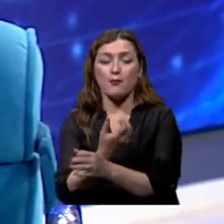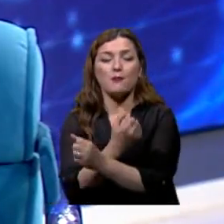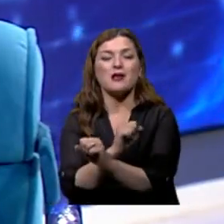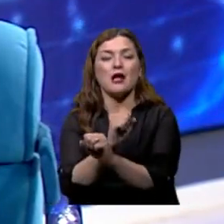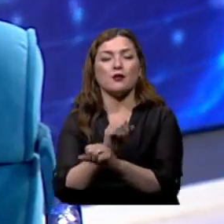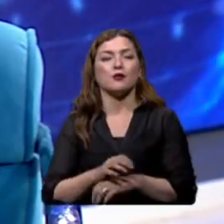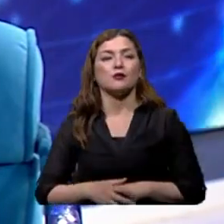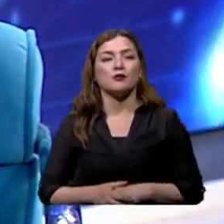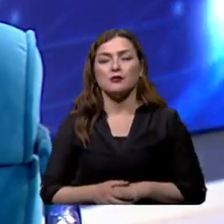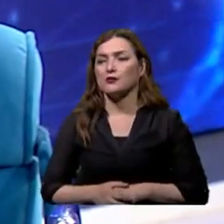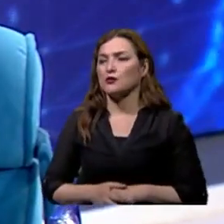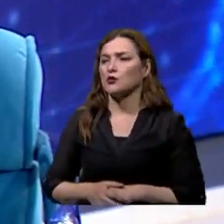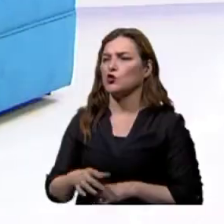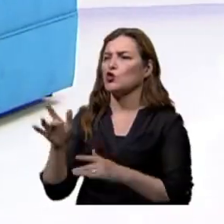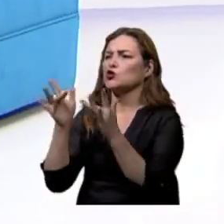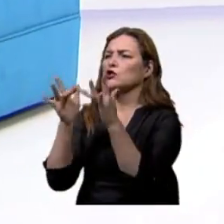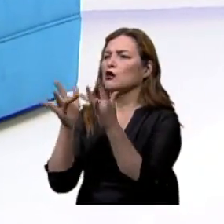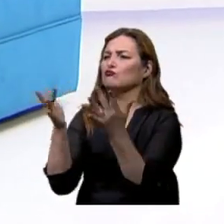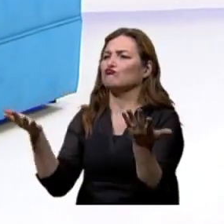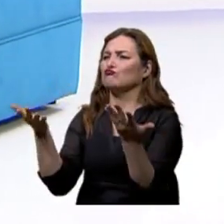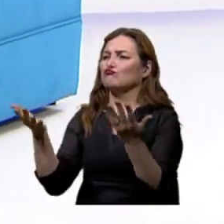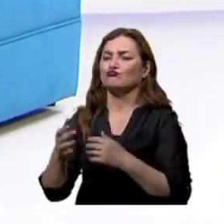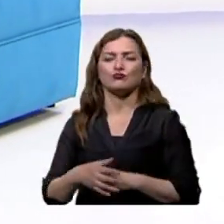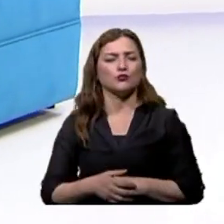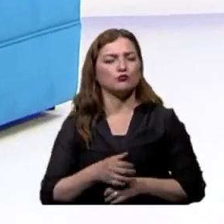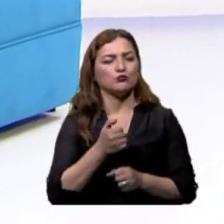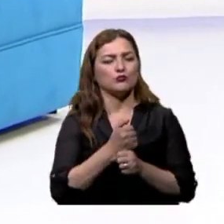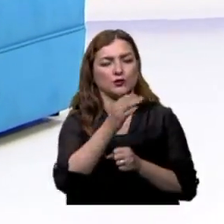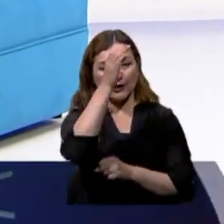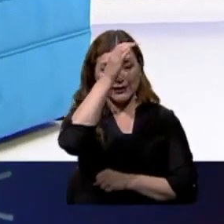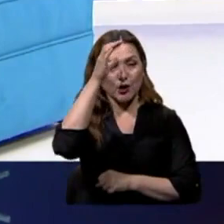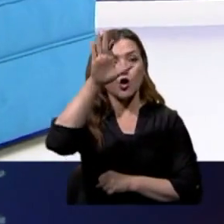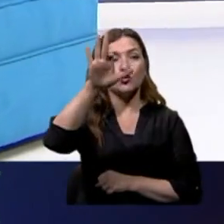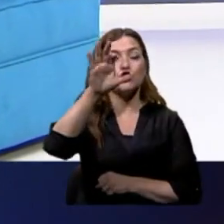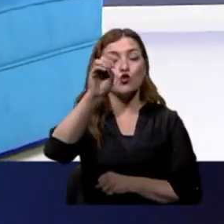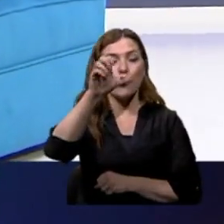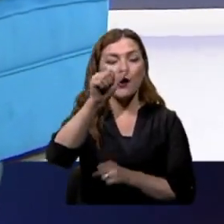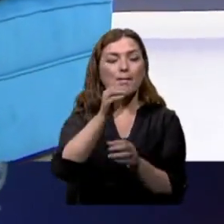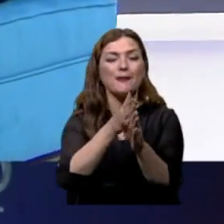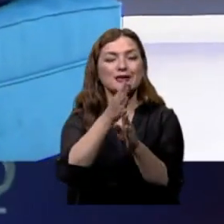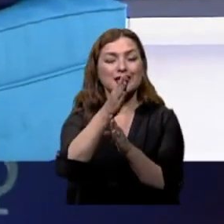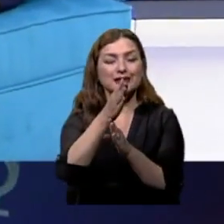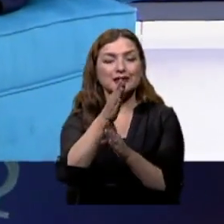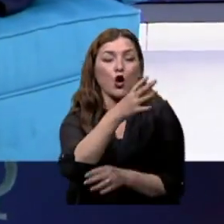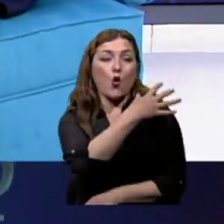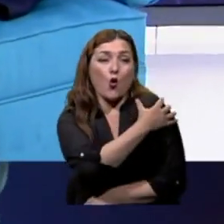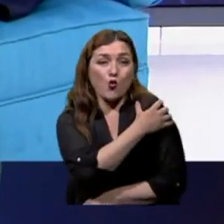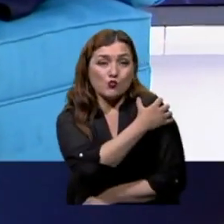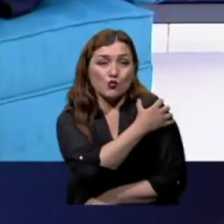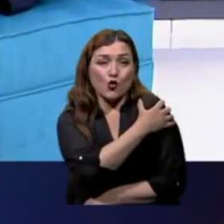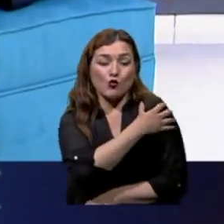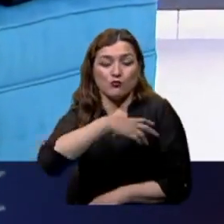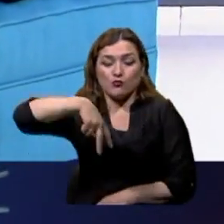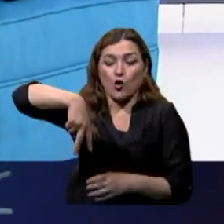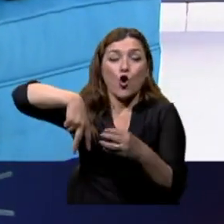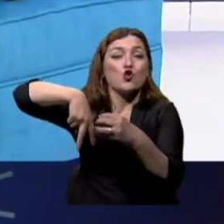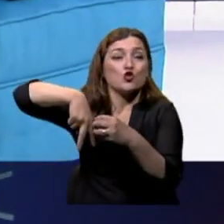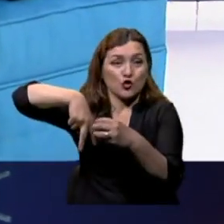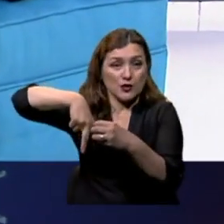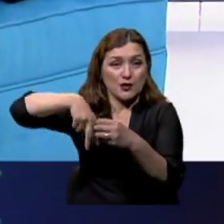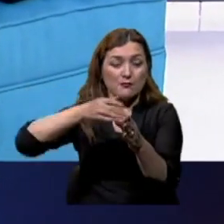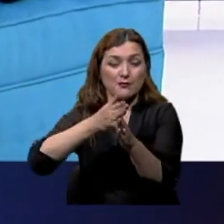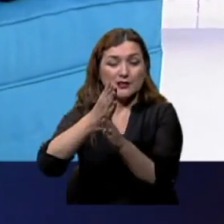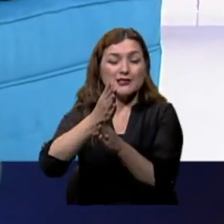¿Y dónde le encontramos, doctor? Bueno, yo trabajo en la clínica TOA, soy especialista de hombro y rodilla, especializado en Argentina, así que